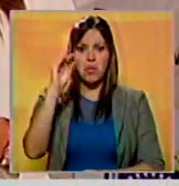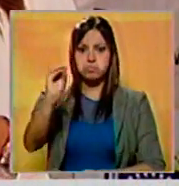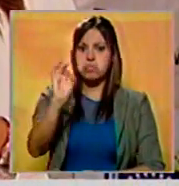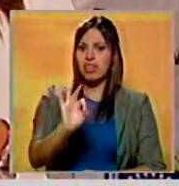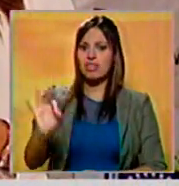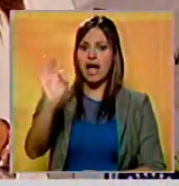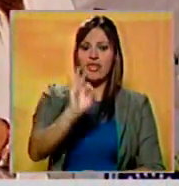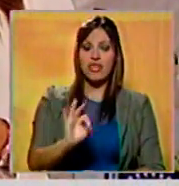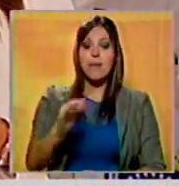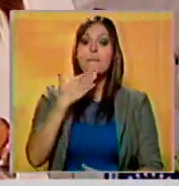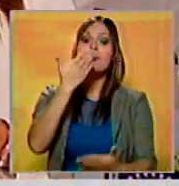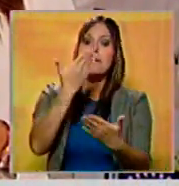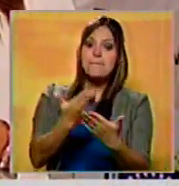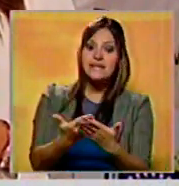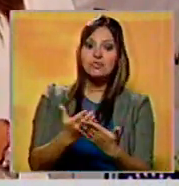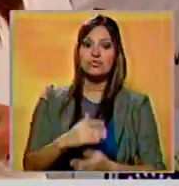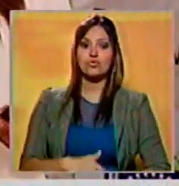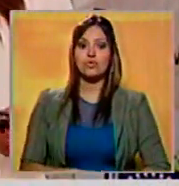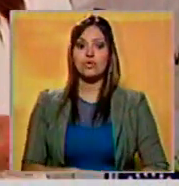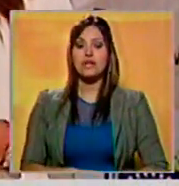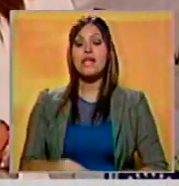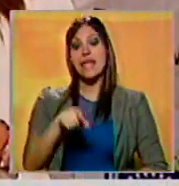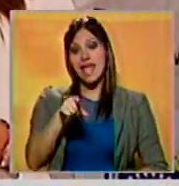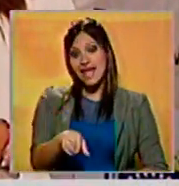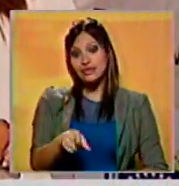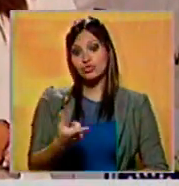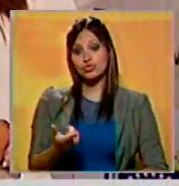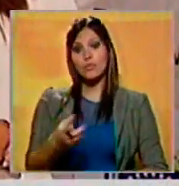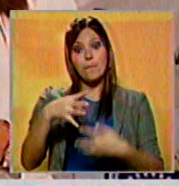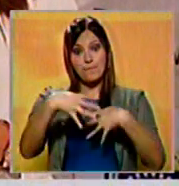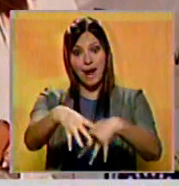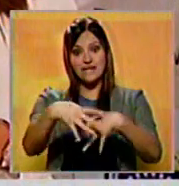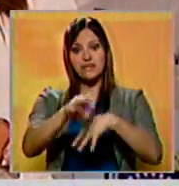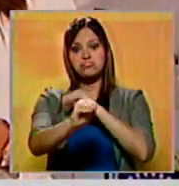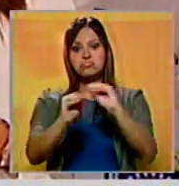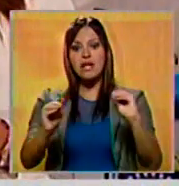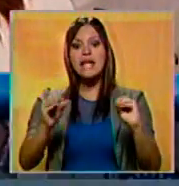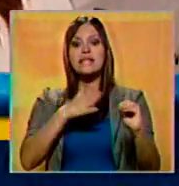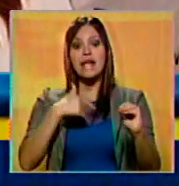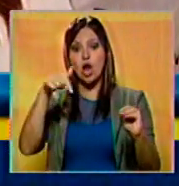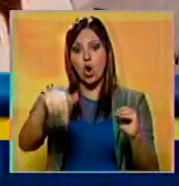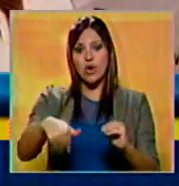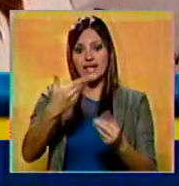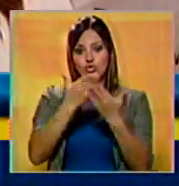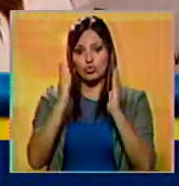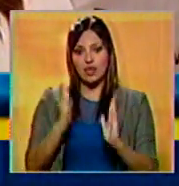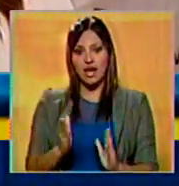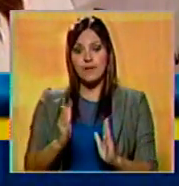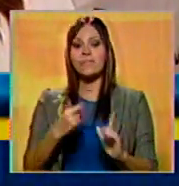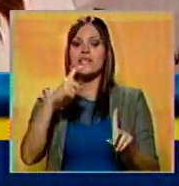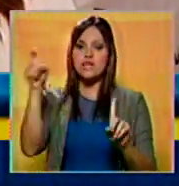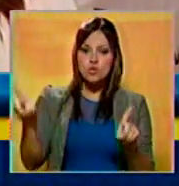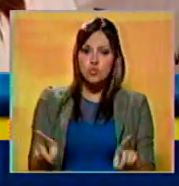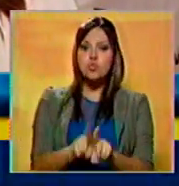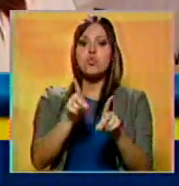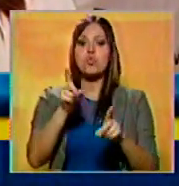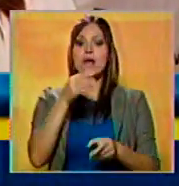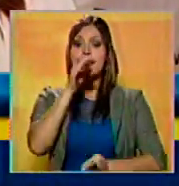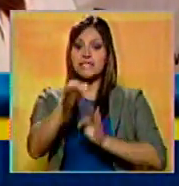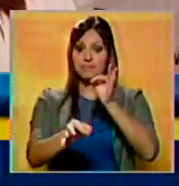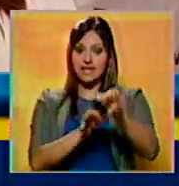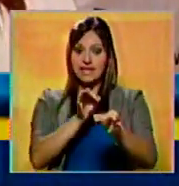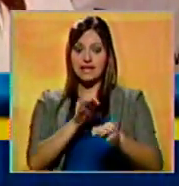solicitado el permiso correspondiente. Eso es respecto a la marcha que convocaron para hoy los estudiantes. También destacó que